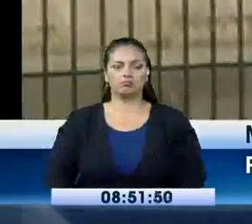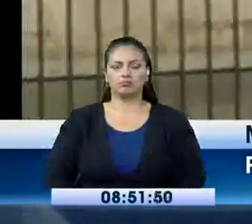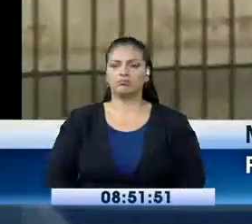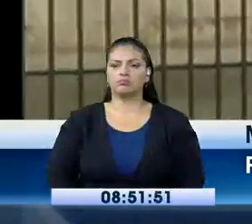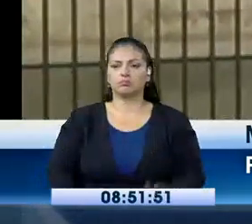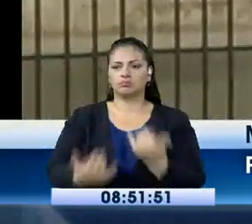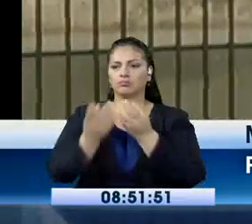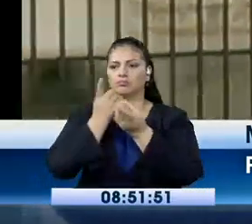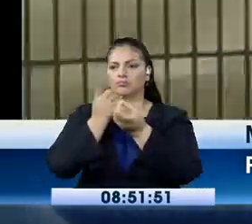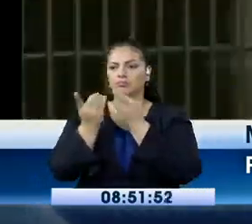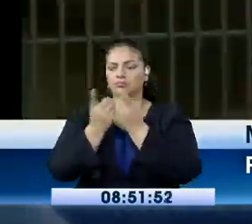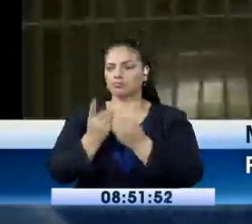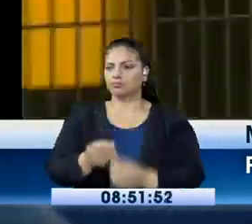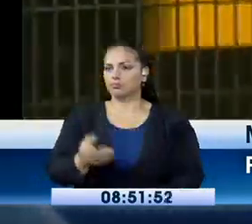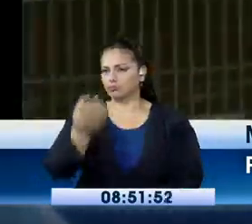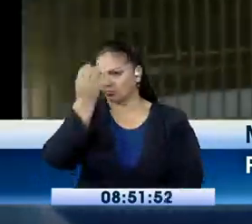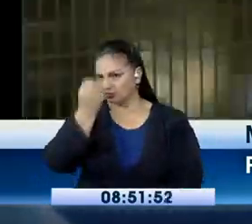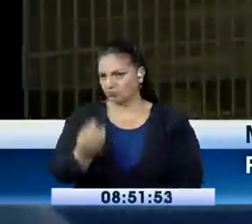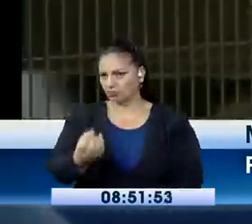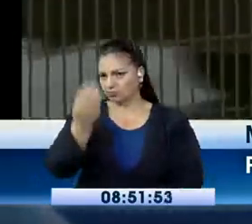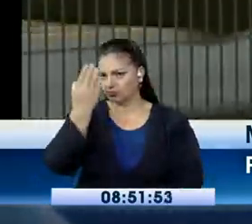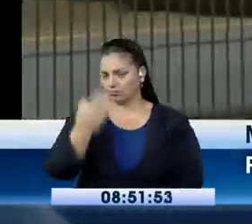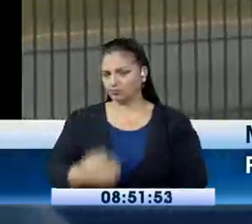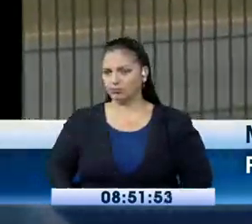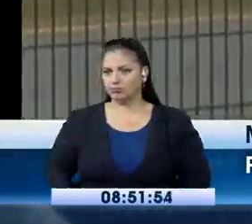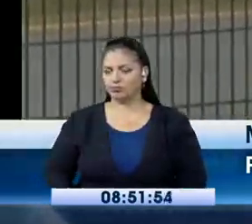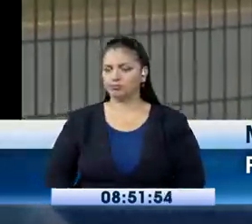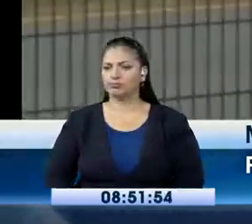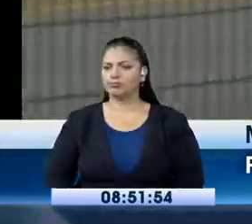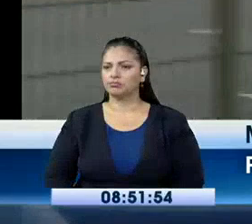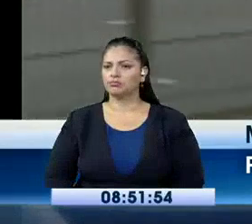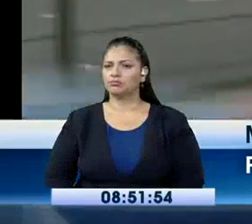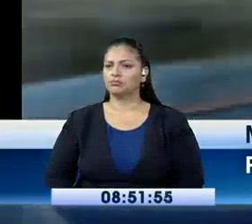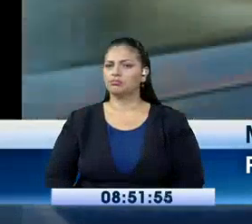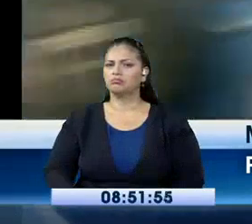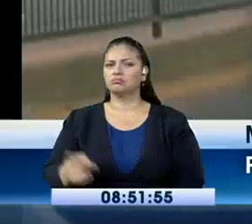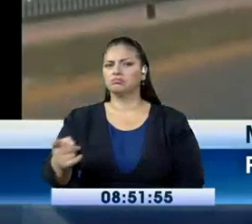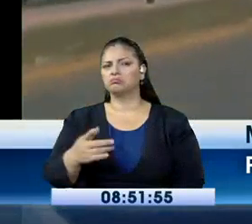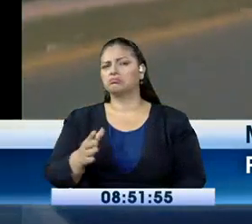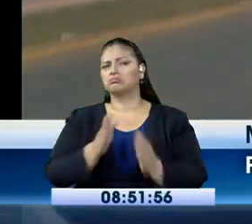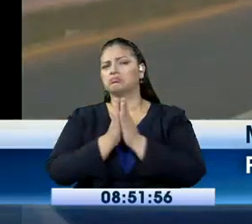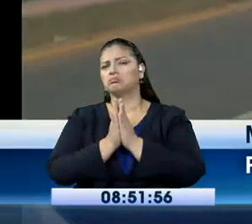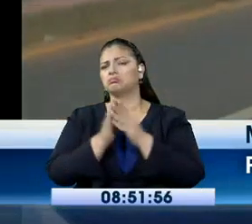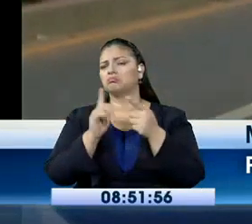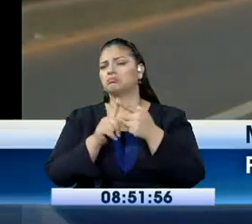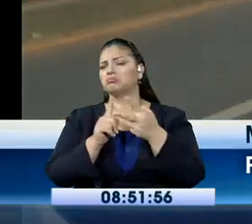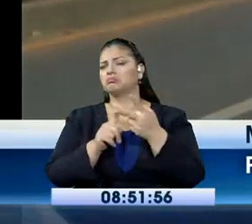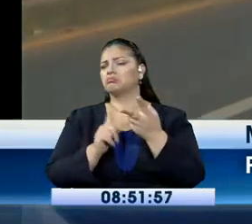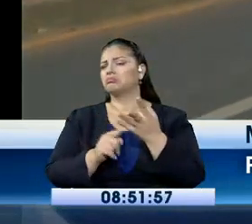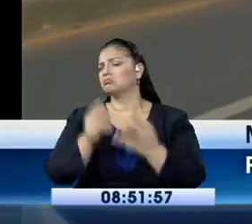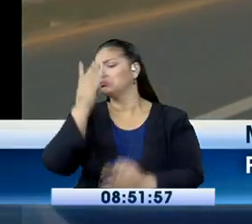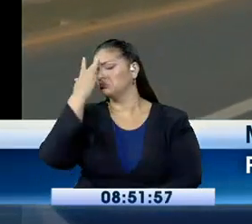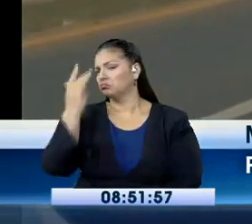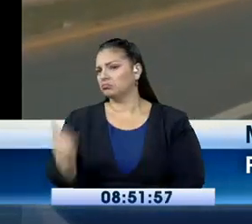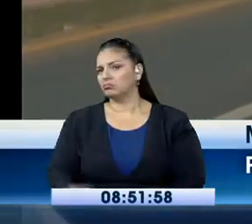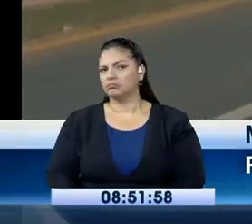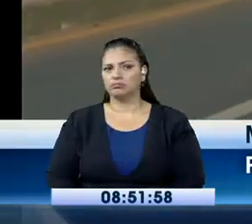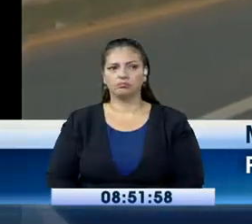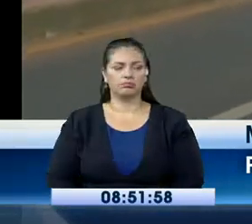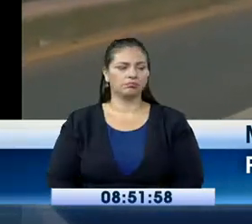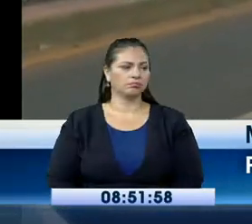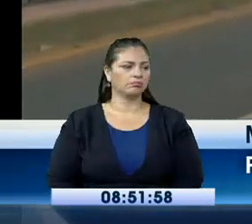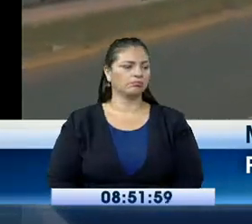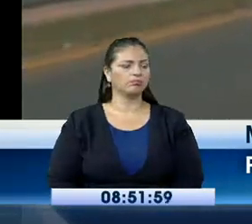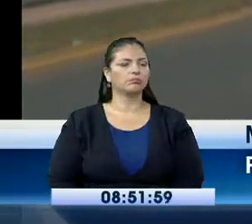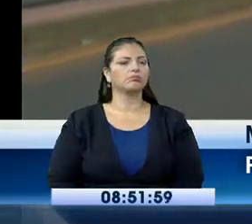zona. Caballero, buenos días. ¿Por qué solicitan el paso elevado o el semáforo? Porque este es un peligro aquí.